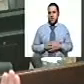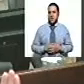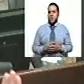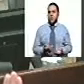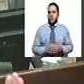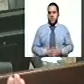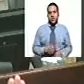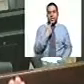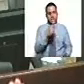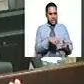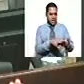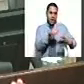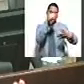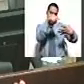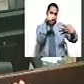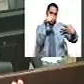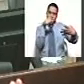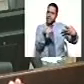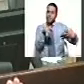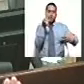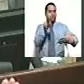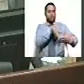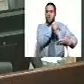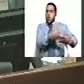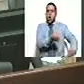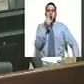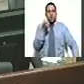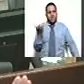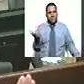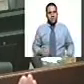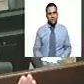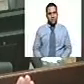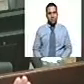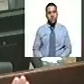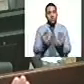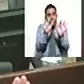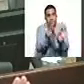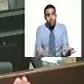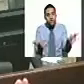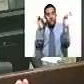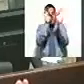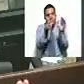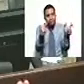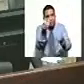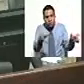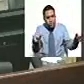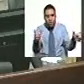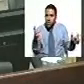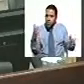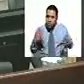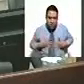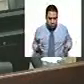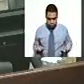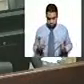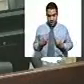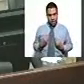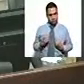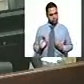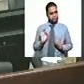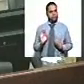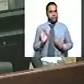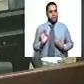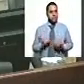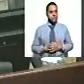se quieran vetar cuatro bienes sociales fundamentales para la calidad de vida de cualquier colombiano a los colombianos más